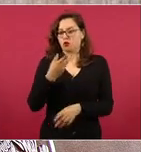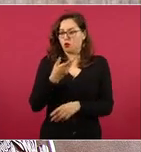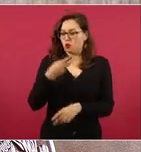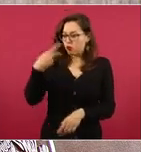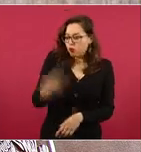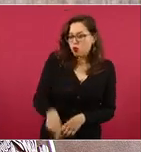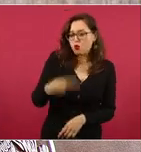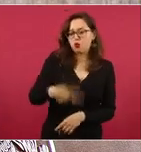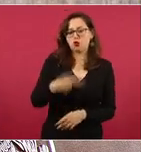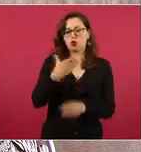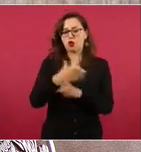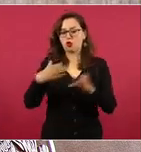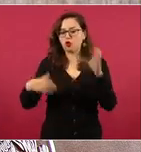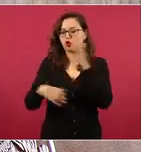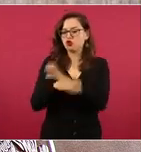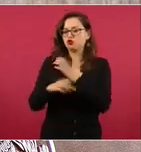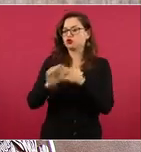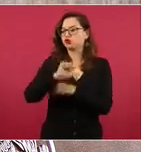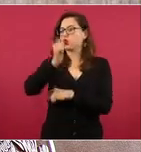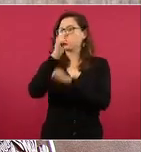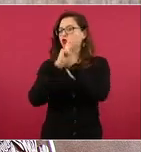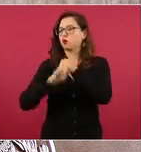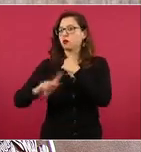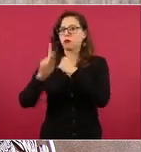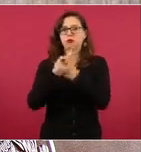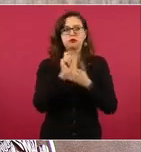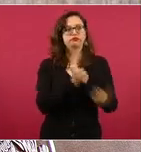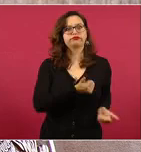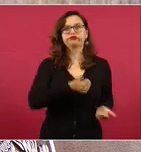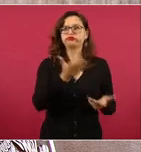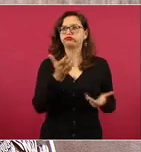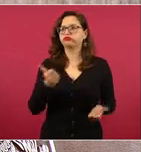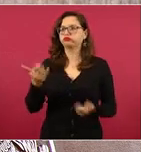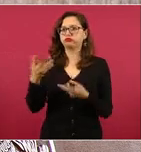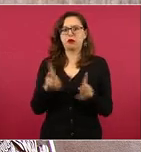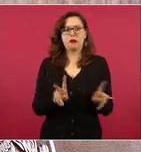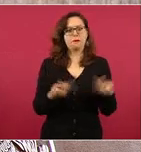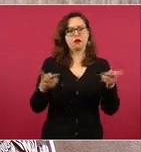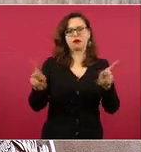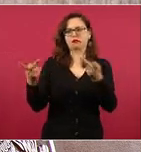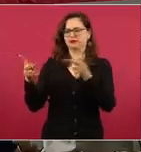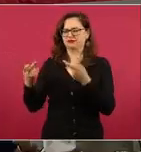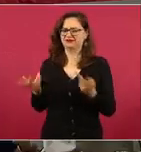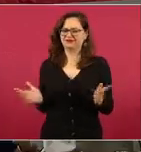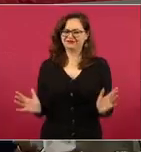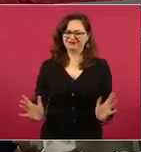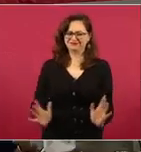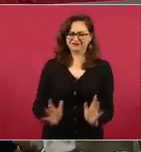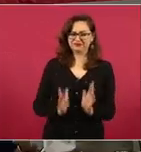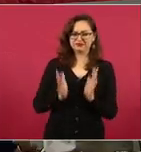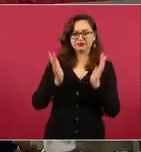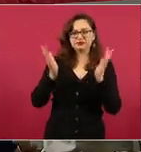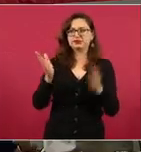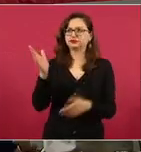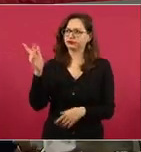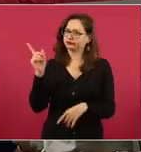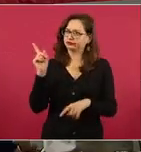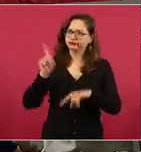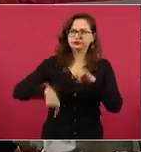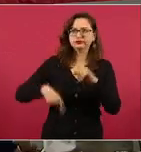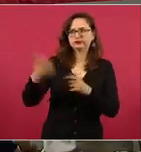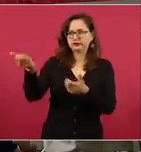patrimonio cultural se le ponga precio y se considere que nuestra identidad puede ser